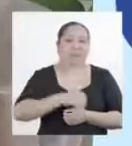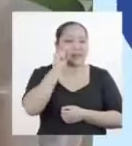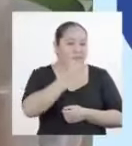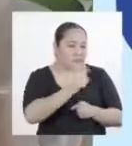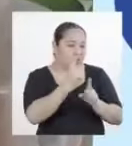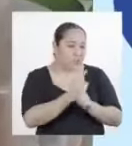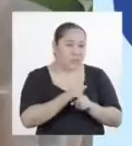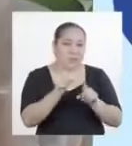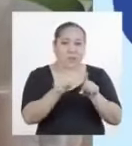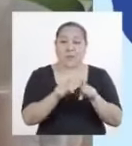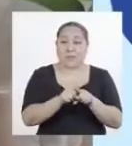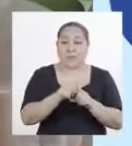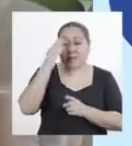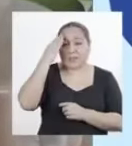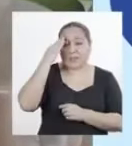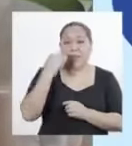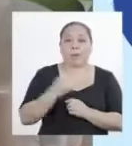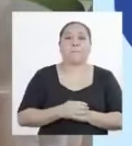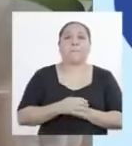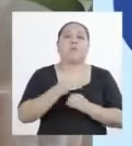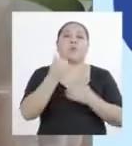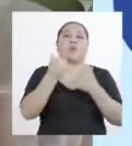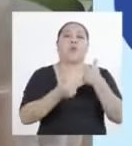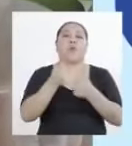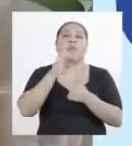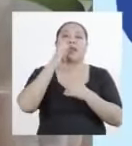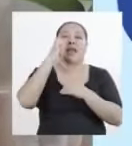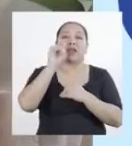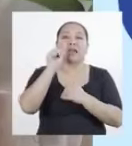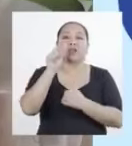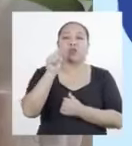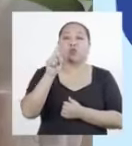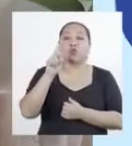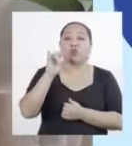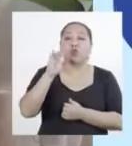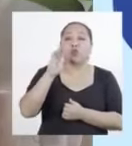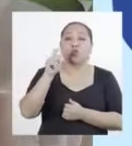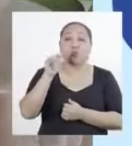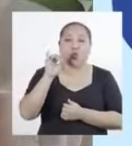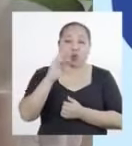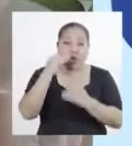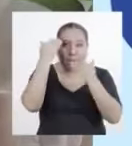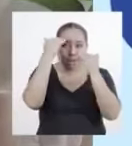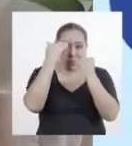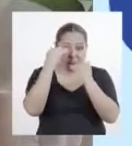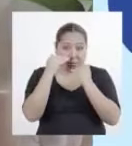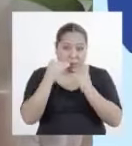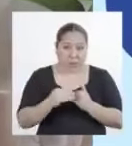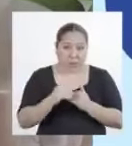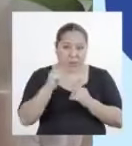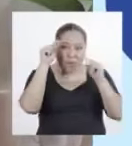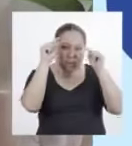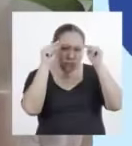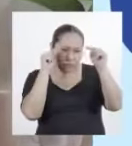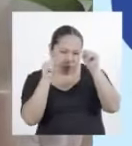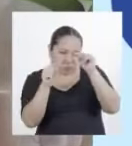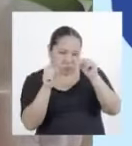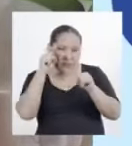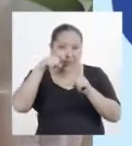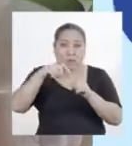aprende Muy cierto Y también tenemos muy en cuenta la estructura de nuestro texto Porque en cada parte hay